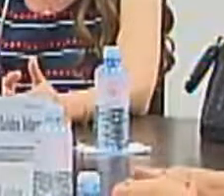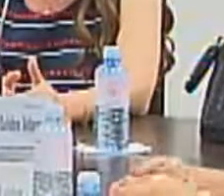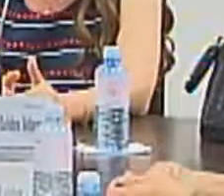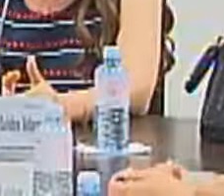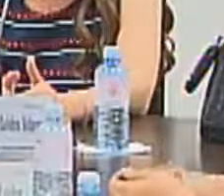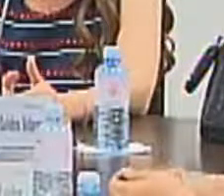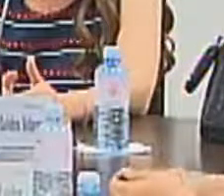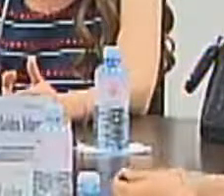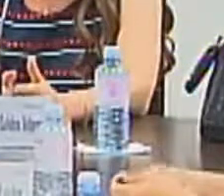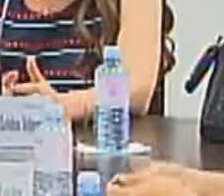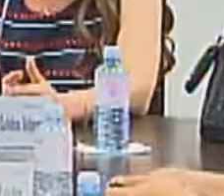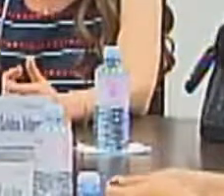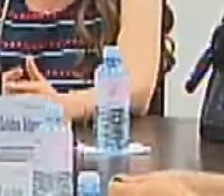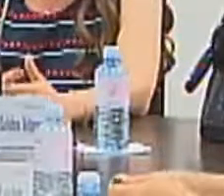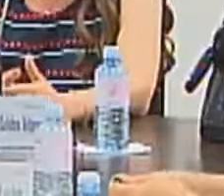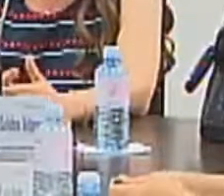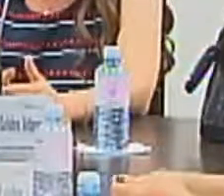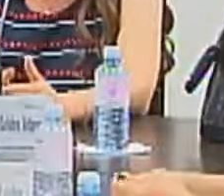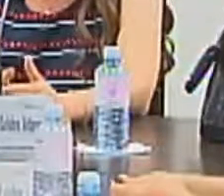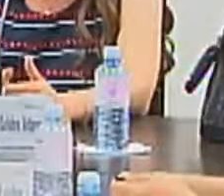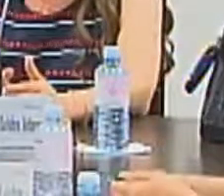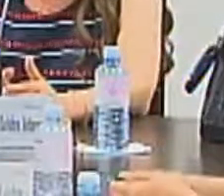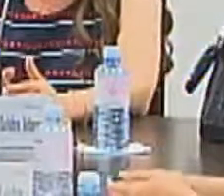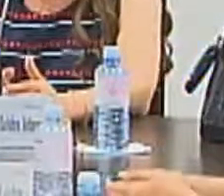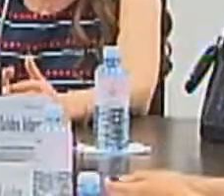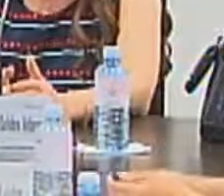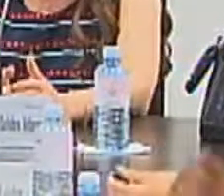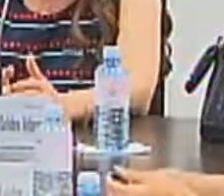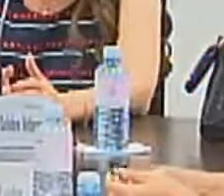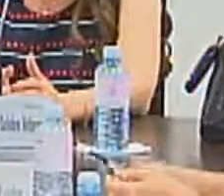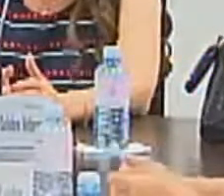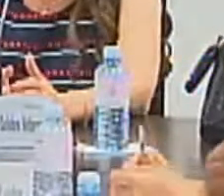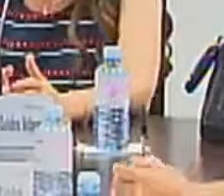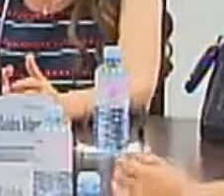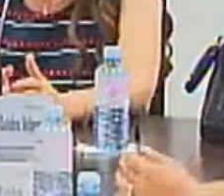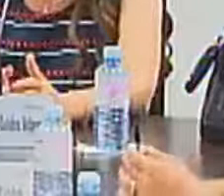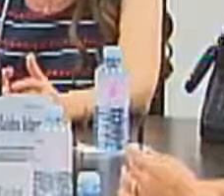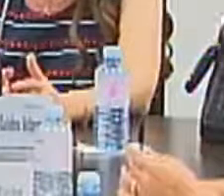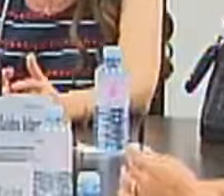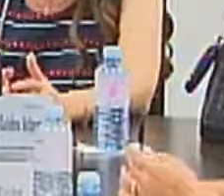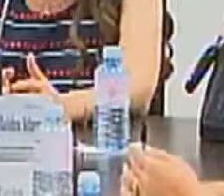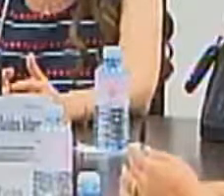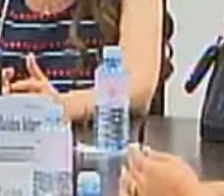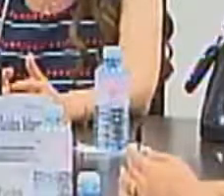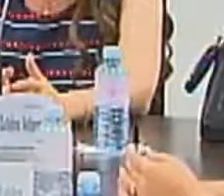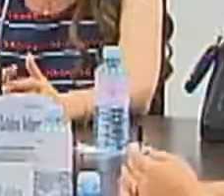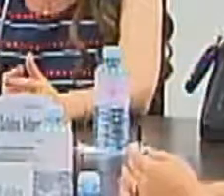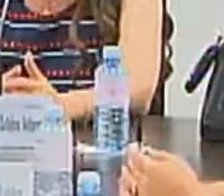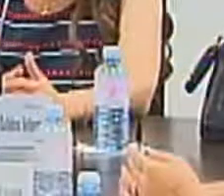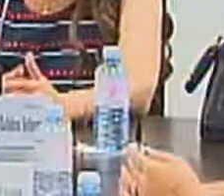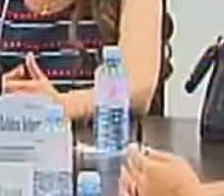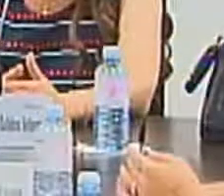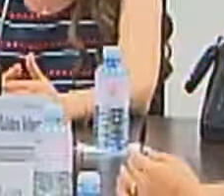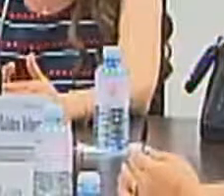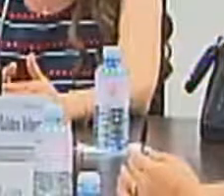impulsar estrategias de desarrollo del sector de la productividad primaria tal como quedó establecido en uno de los